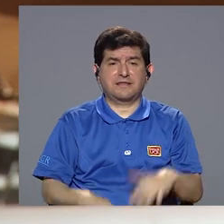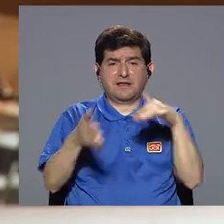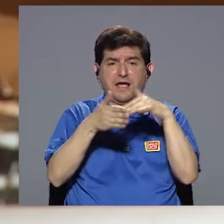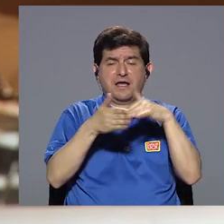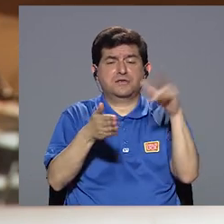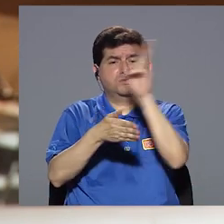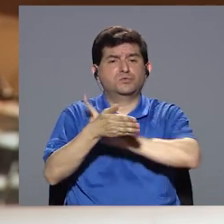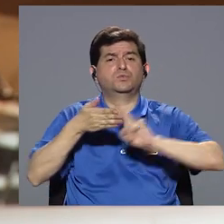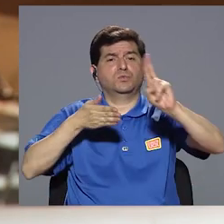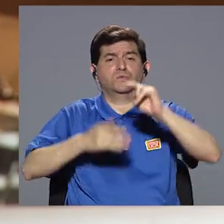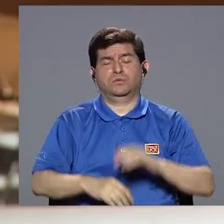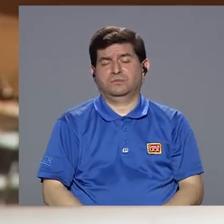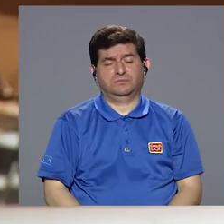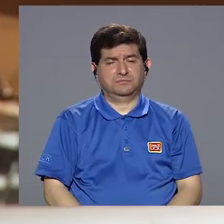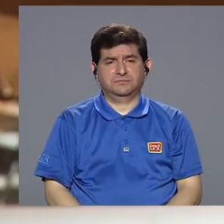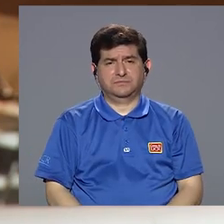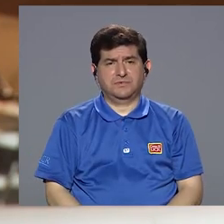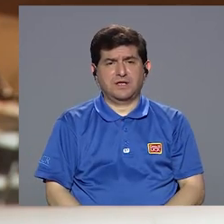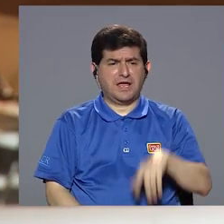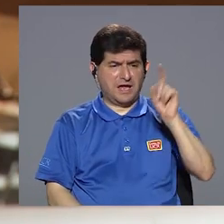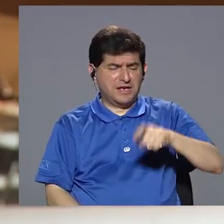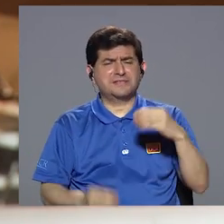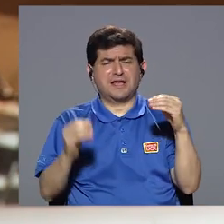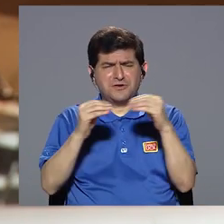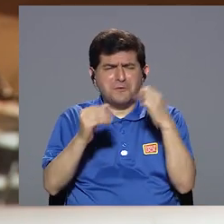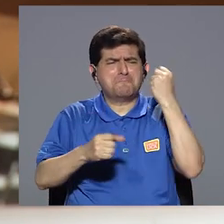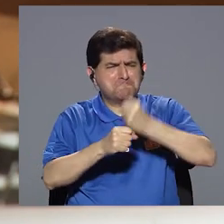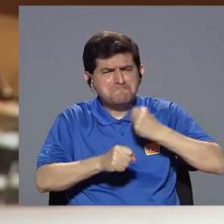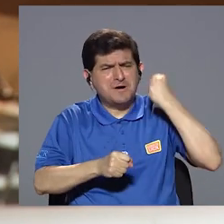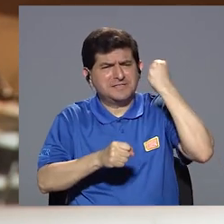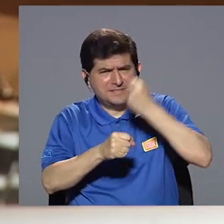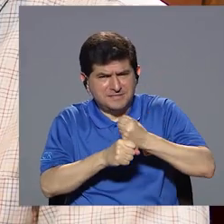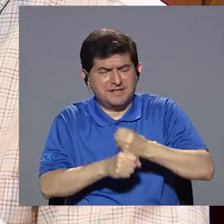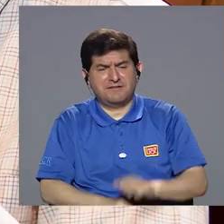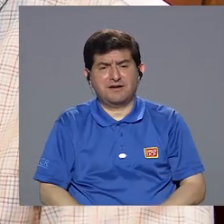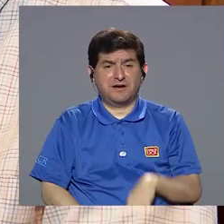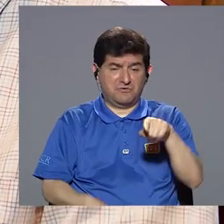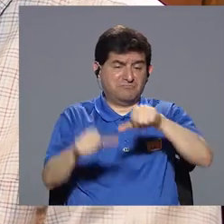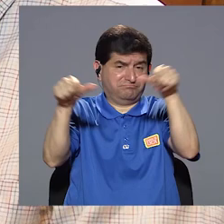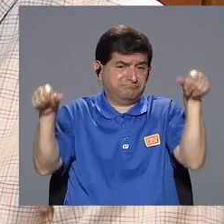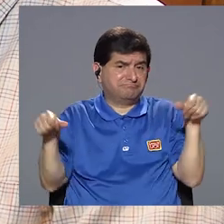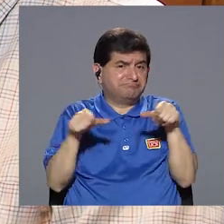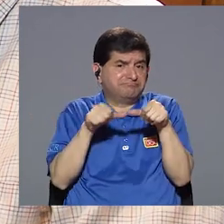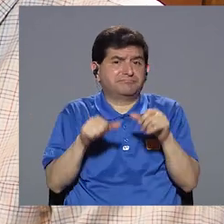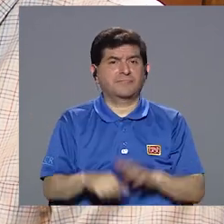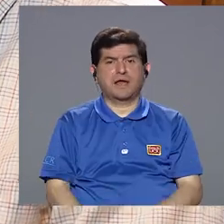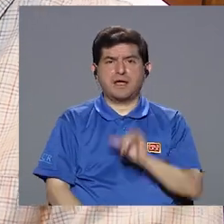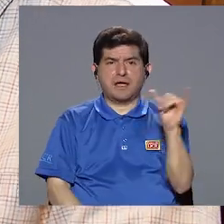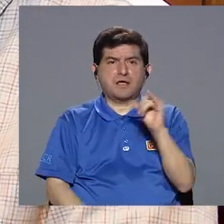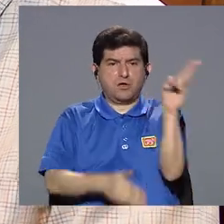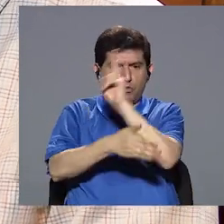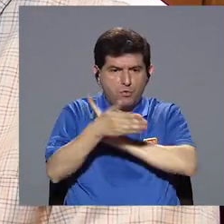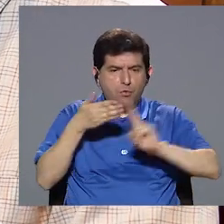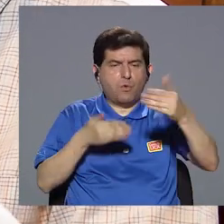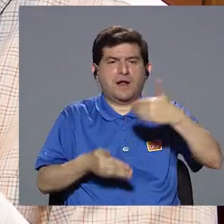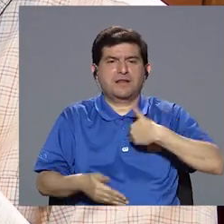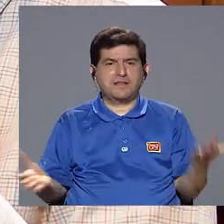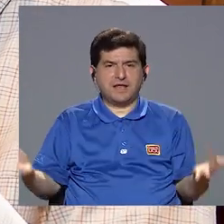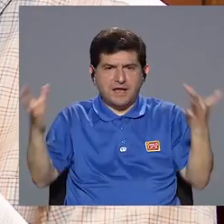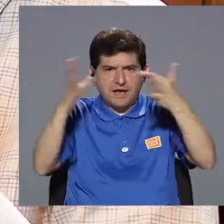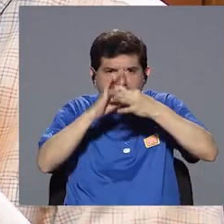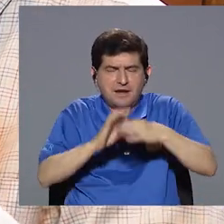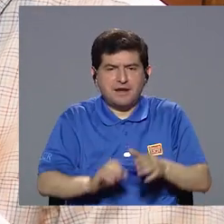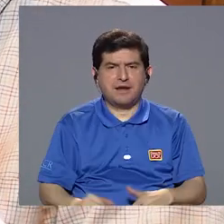el beneficio de los estudios universitarios y hay que redoblar esfuerzos y acciones en este sentido la